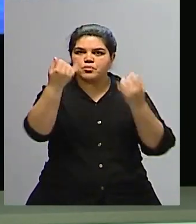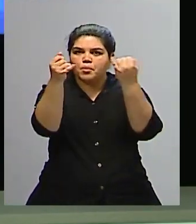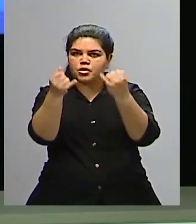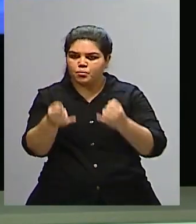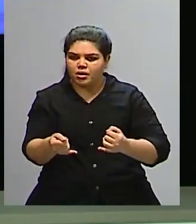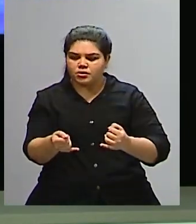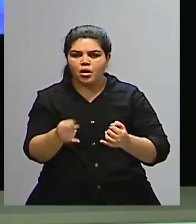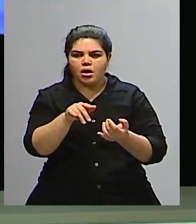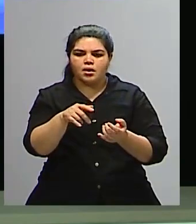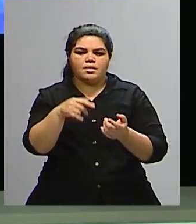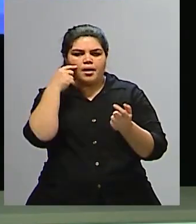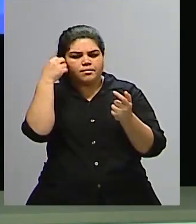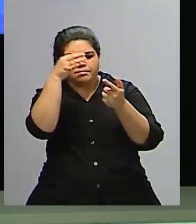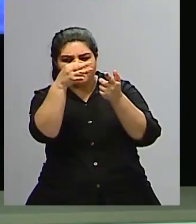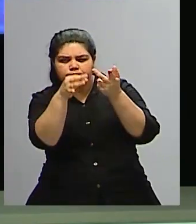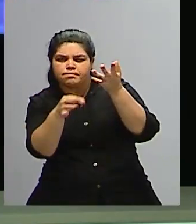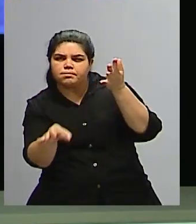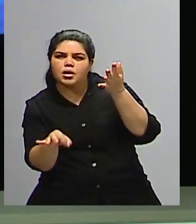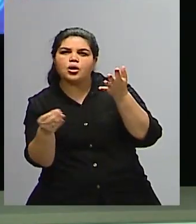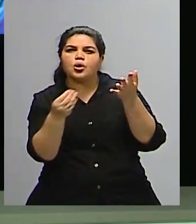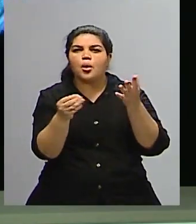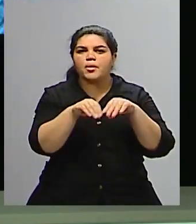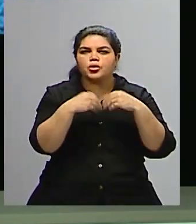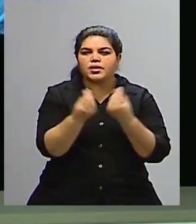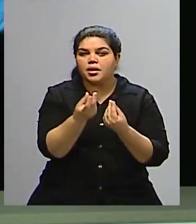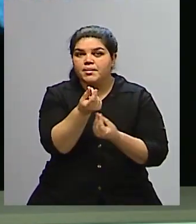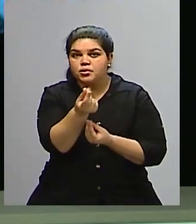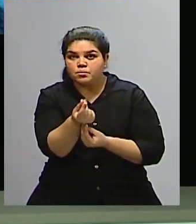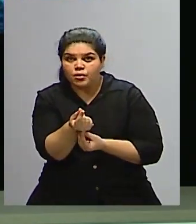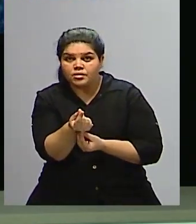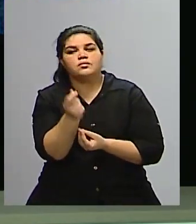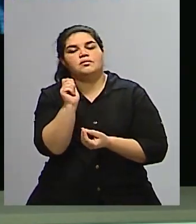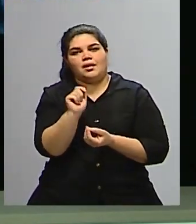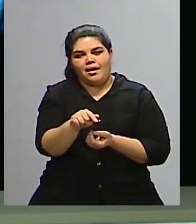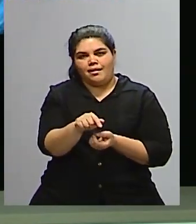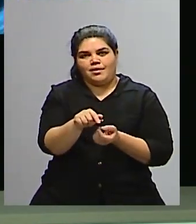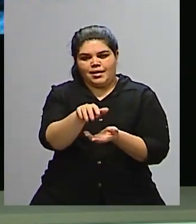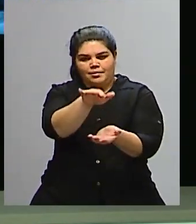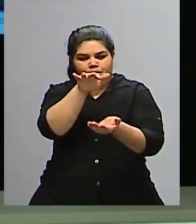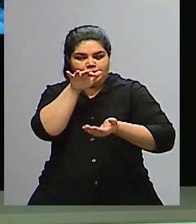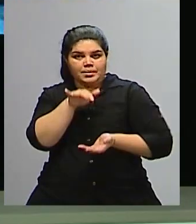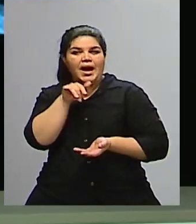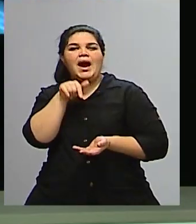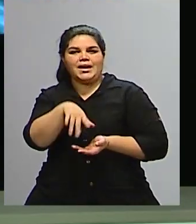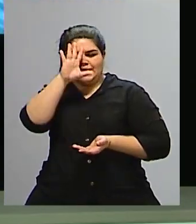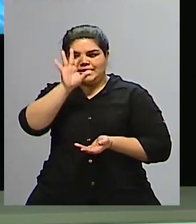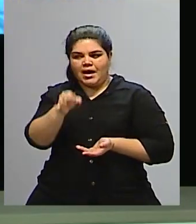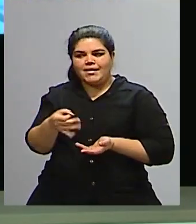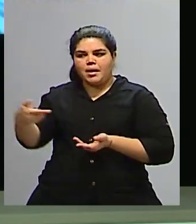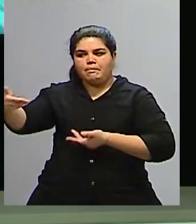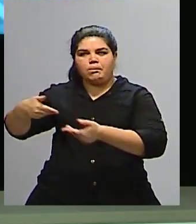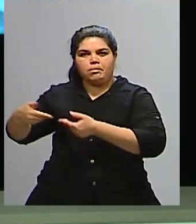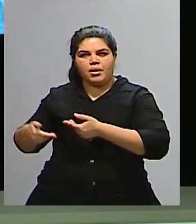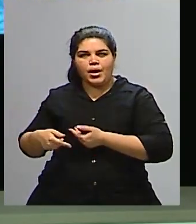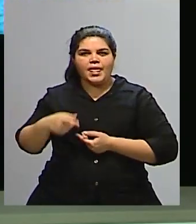Claro. Entonces, por eso los tiempos son muy importantes desde el momento que me pongo a pensar el presupuesto, no el último día.